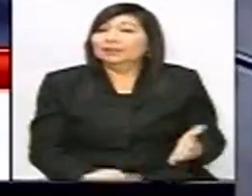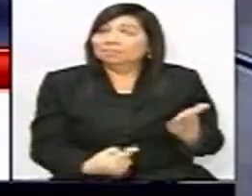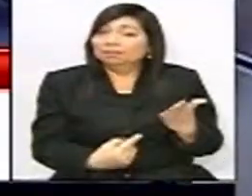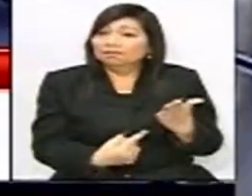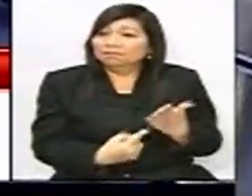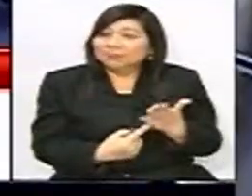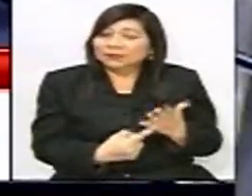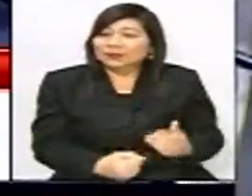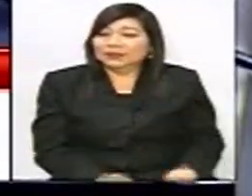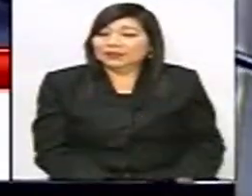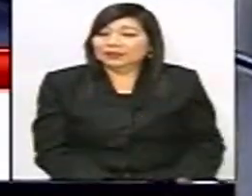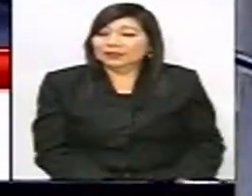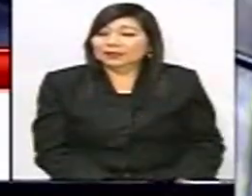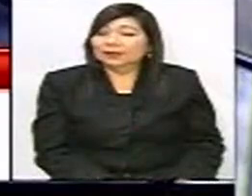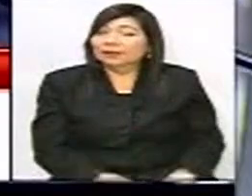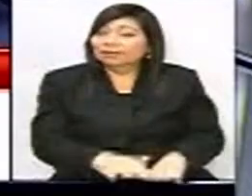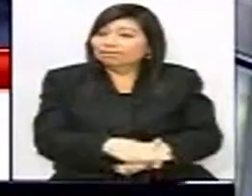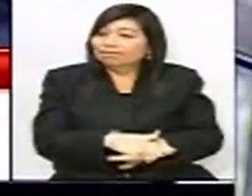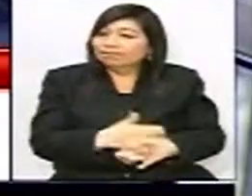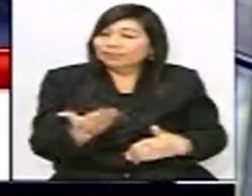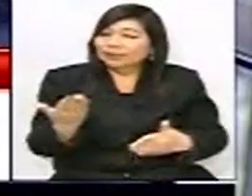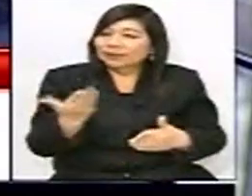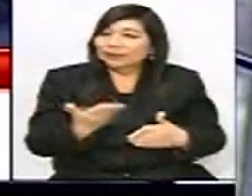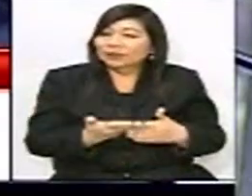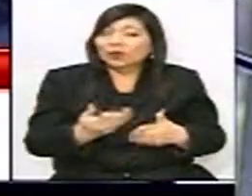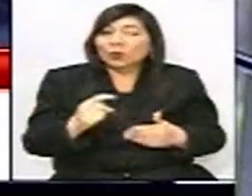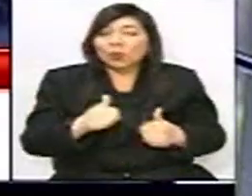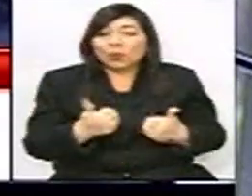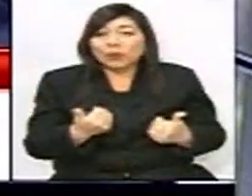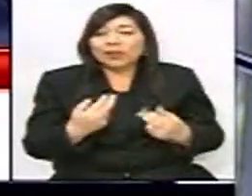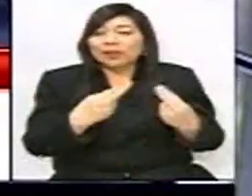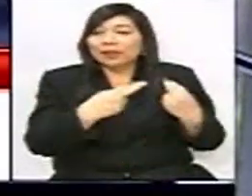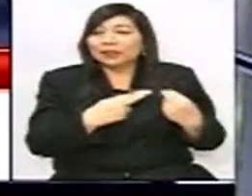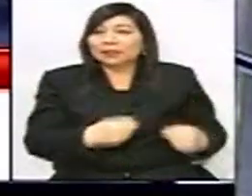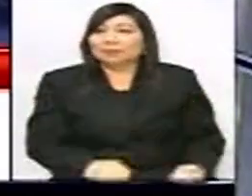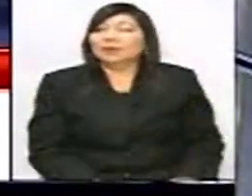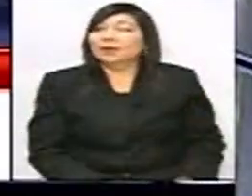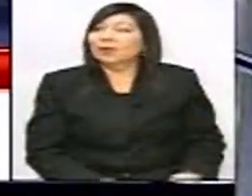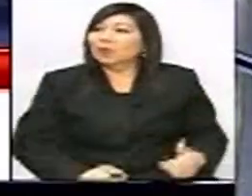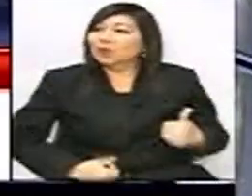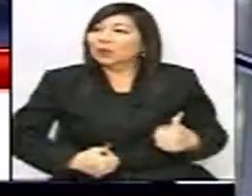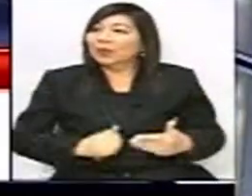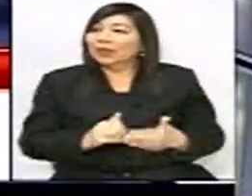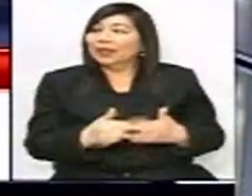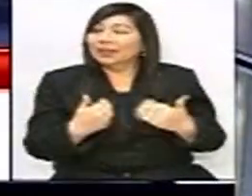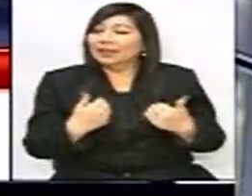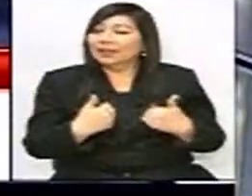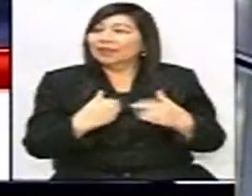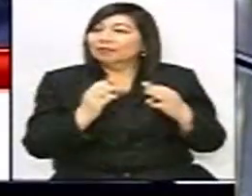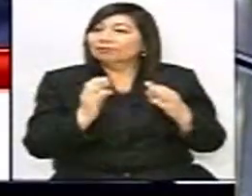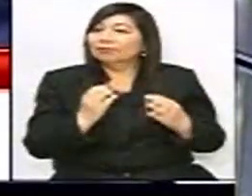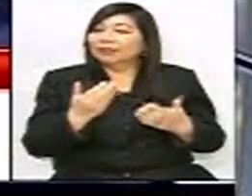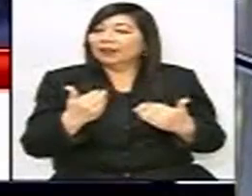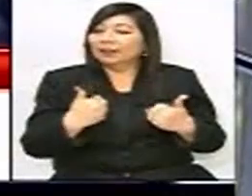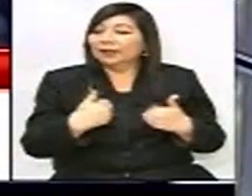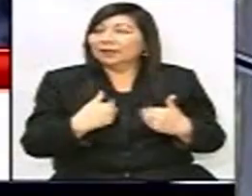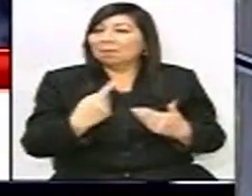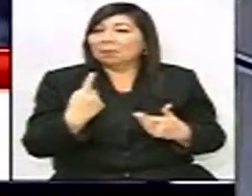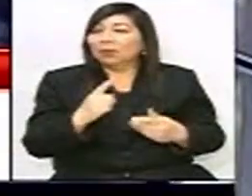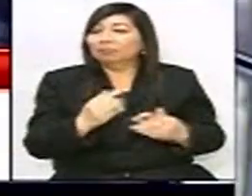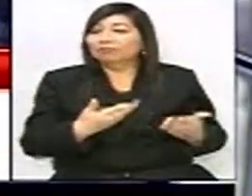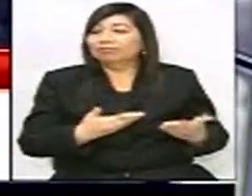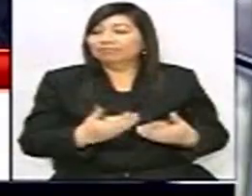técnica fundamentalmente la que determine sobre una u otra responsabilidad y pueda sacar los cálculos exactos y no tener por